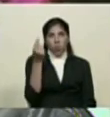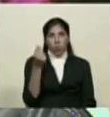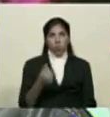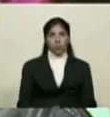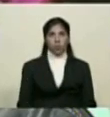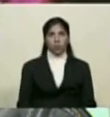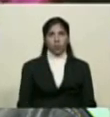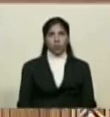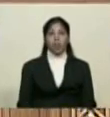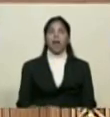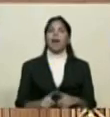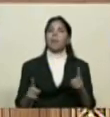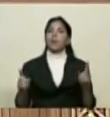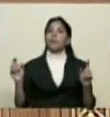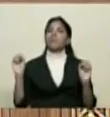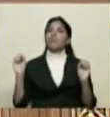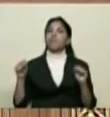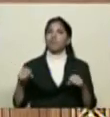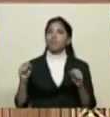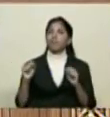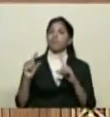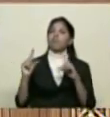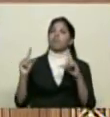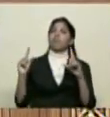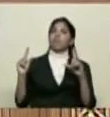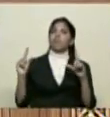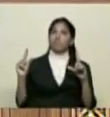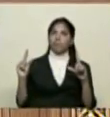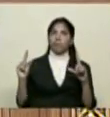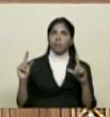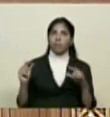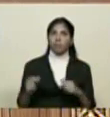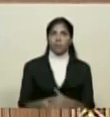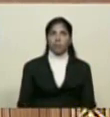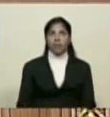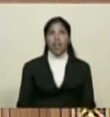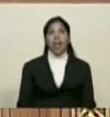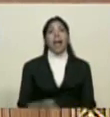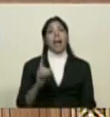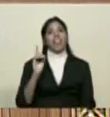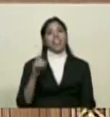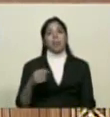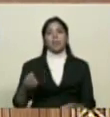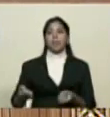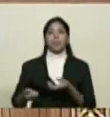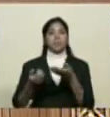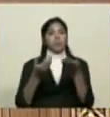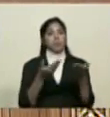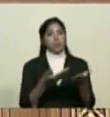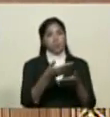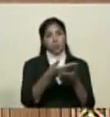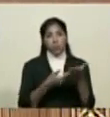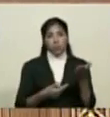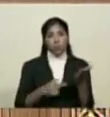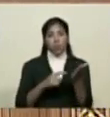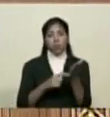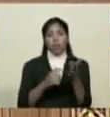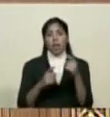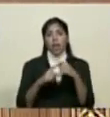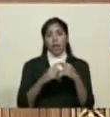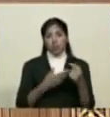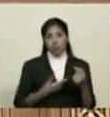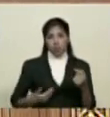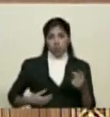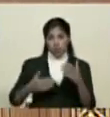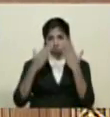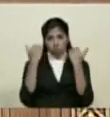Pero, oh sorpresa, aquí se le entregó también una auditoría a la anterior gestión del Ministerio Público sobre el caso